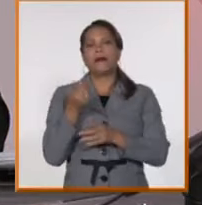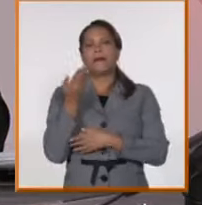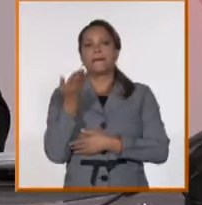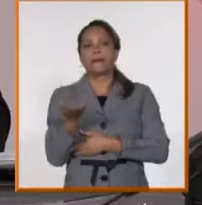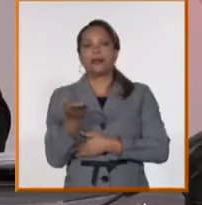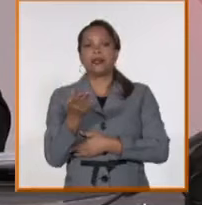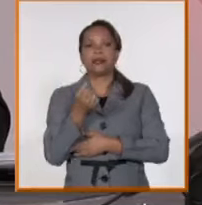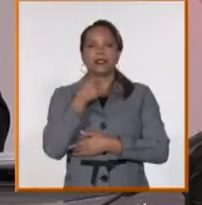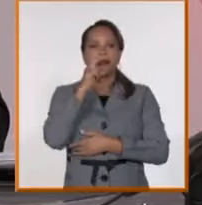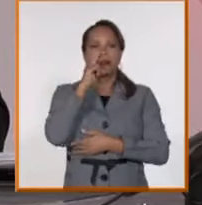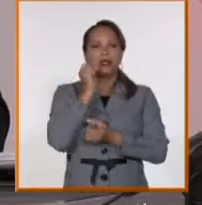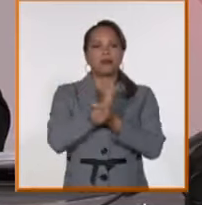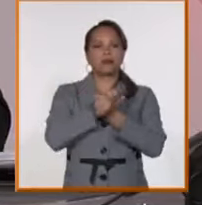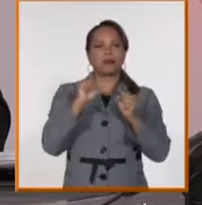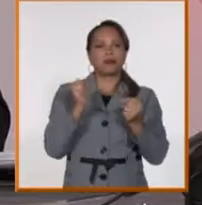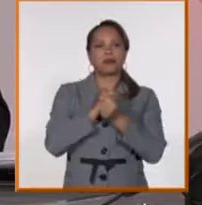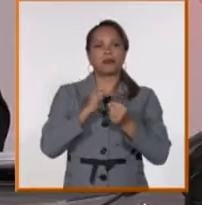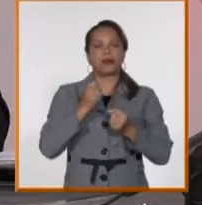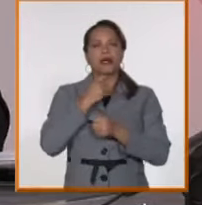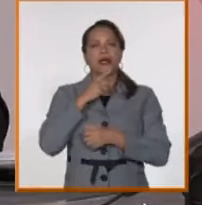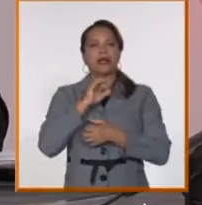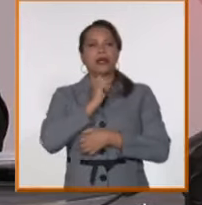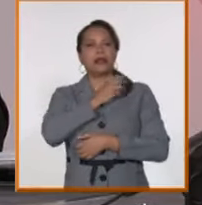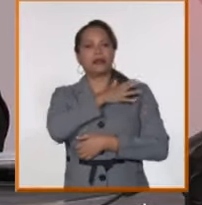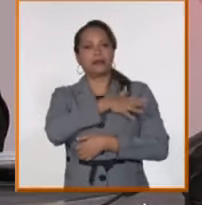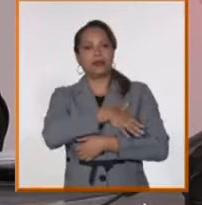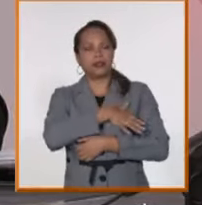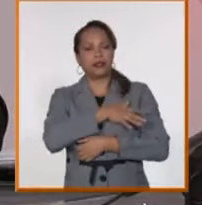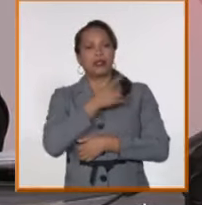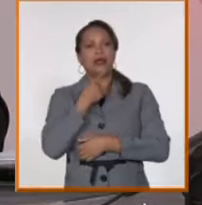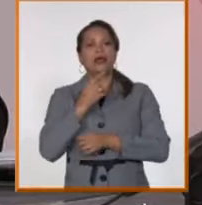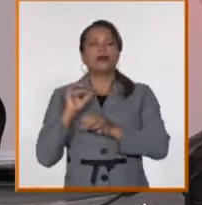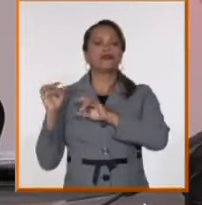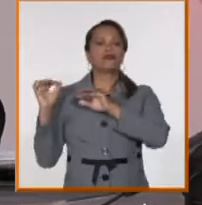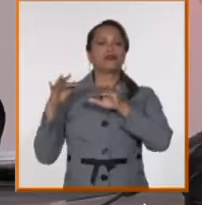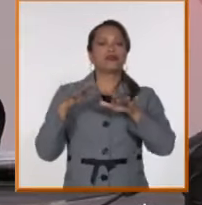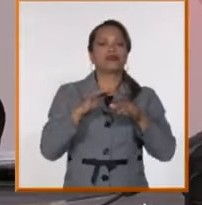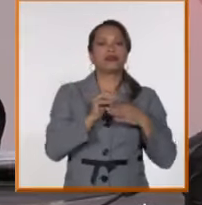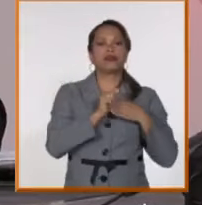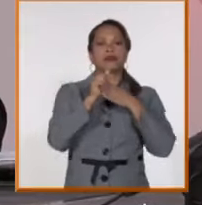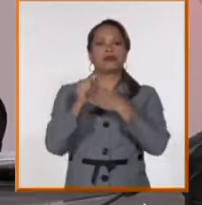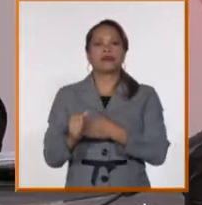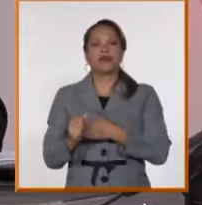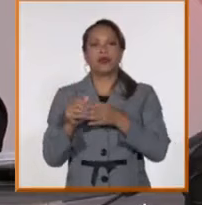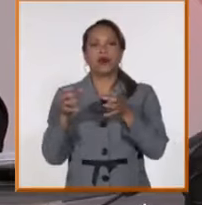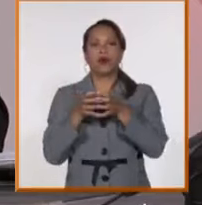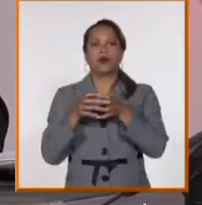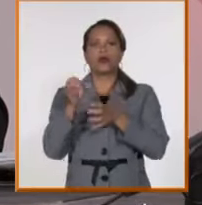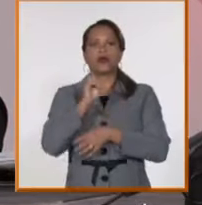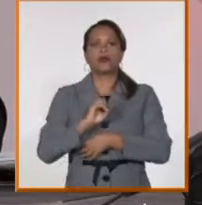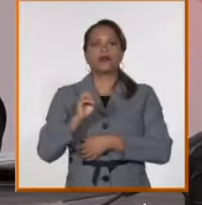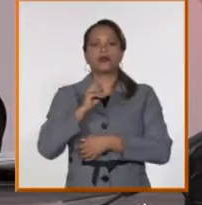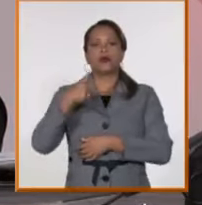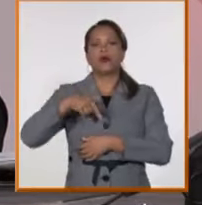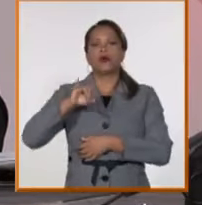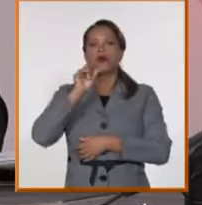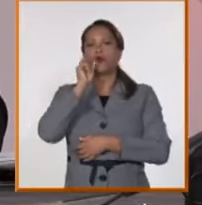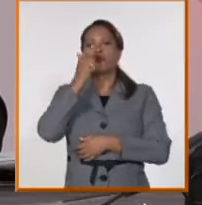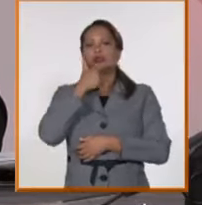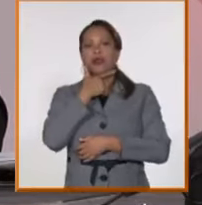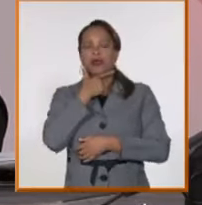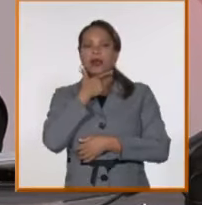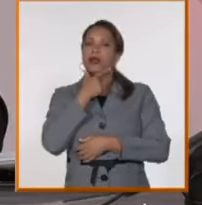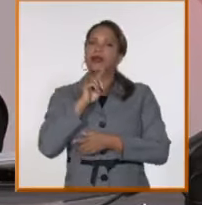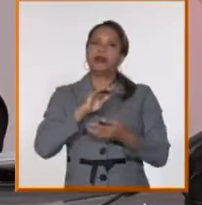gaza según las informaciones la movilización habría sido llevado a cabo por la organización voz judía por la paz que se opone al